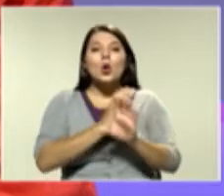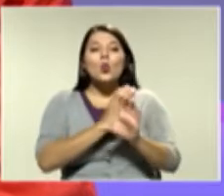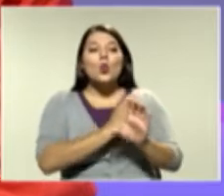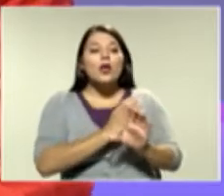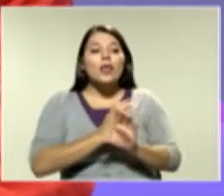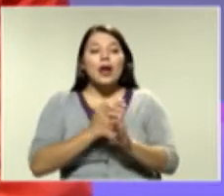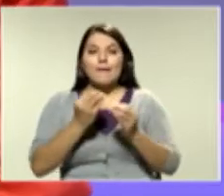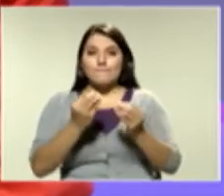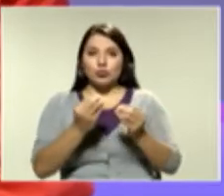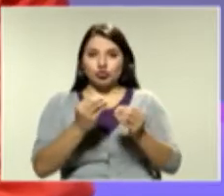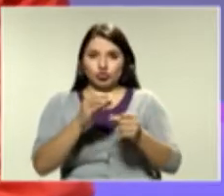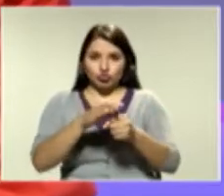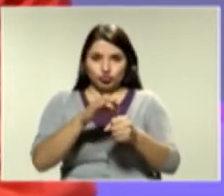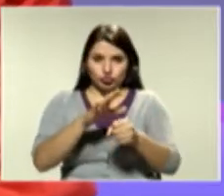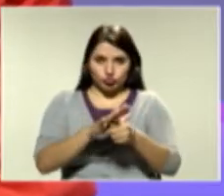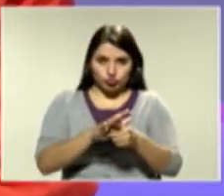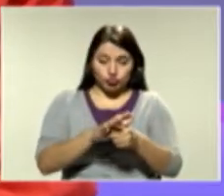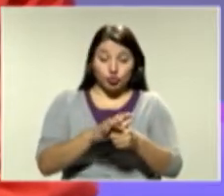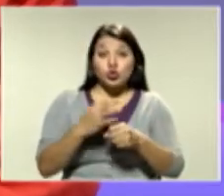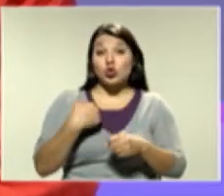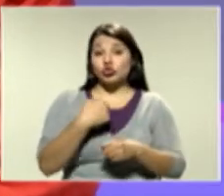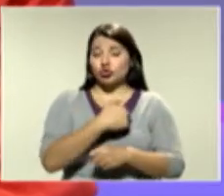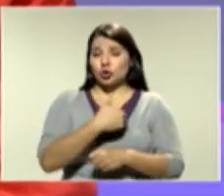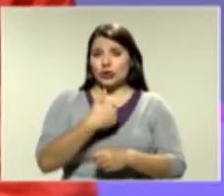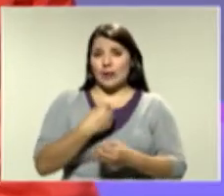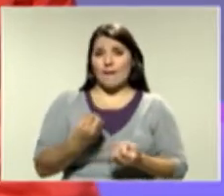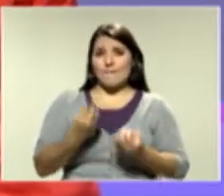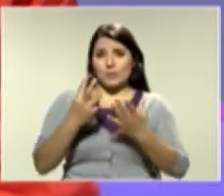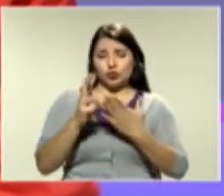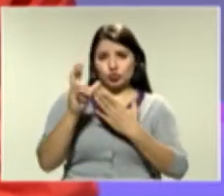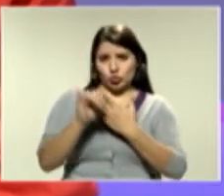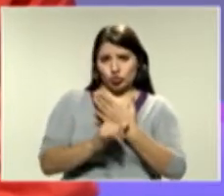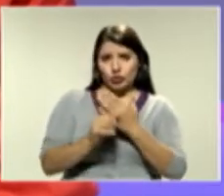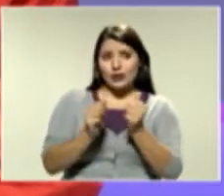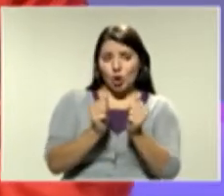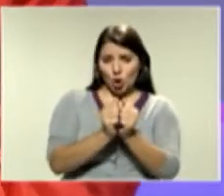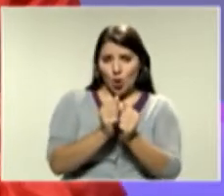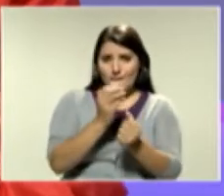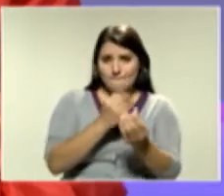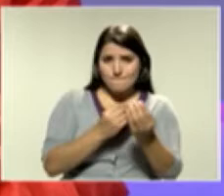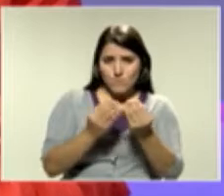De hecho, nosotros tenemos muchos proyectos con pequeños productores y